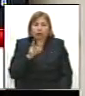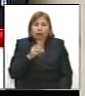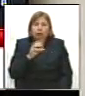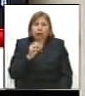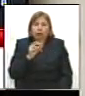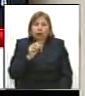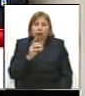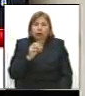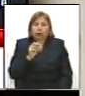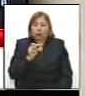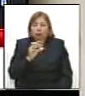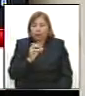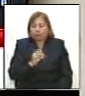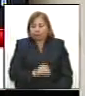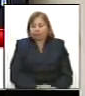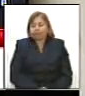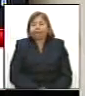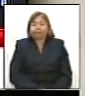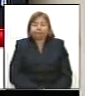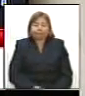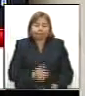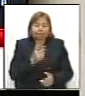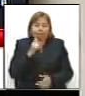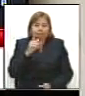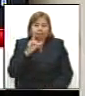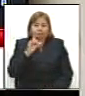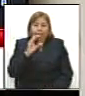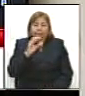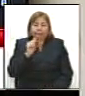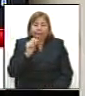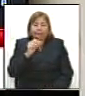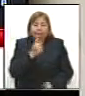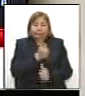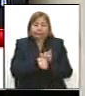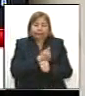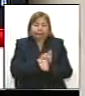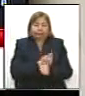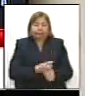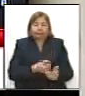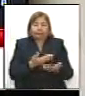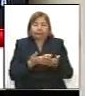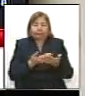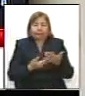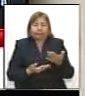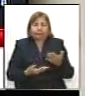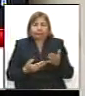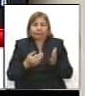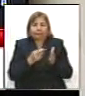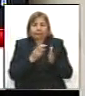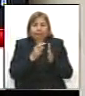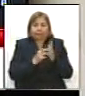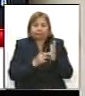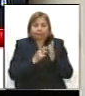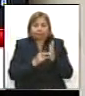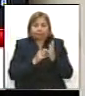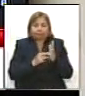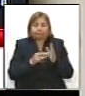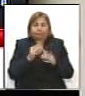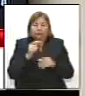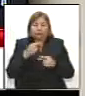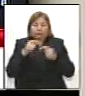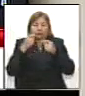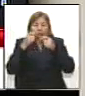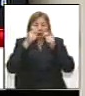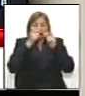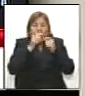en la provincia de Lucanas, en el departamento de Ayacucho, en el Plan Estratégico Regional de Turismo,